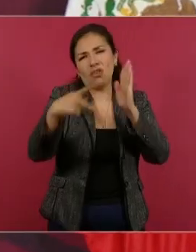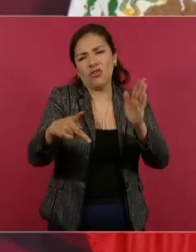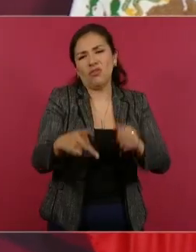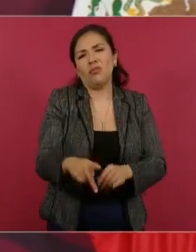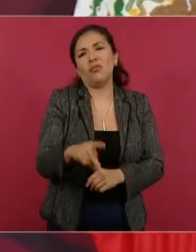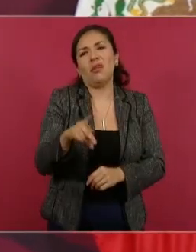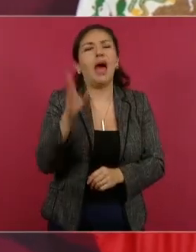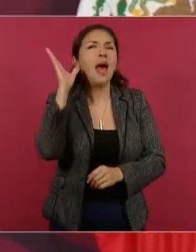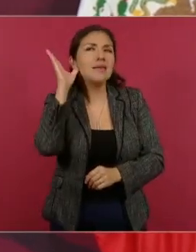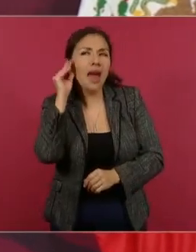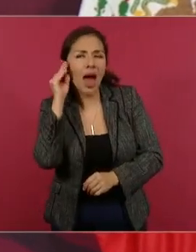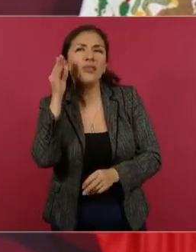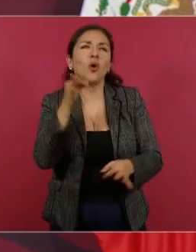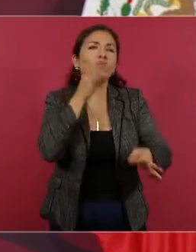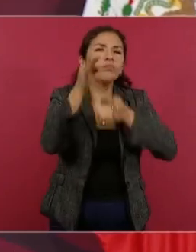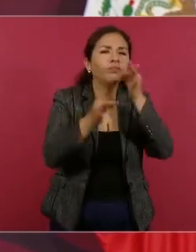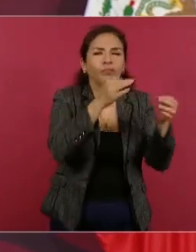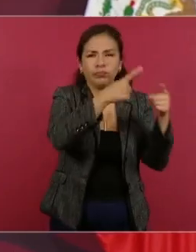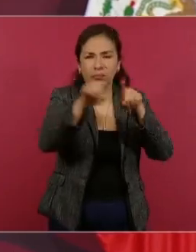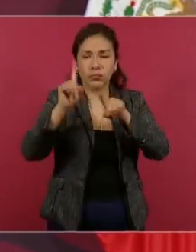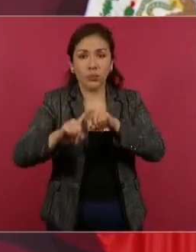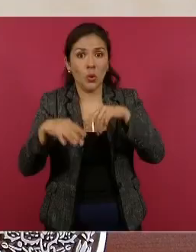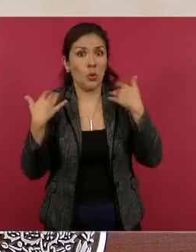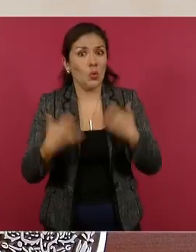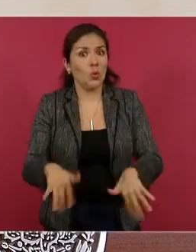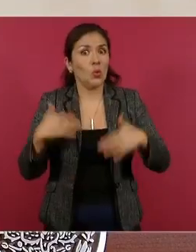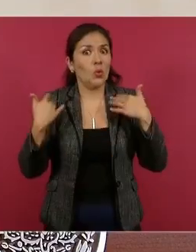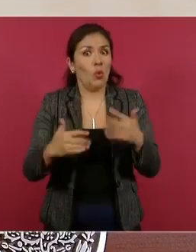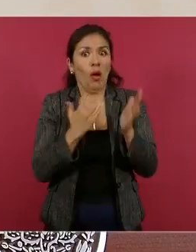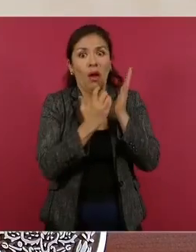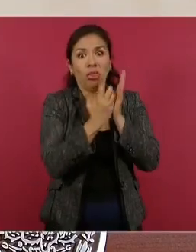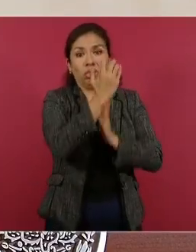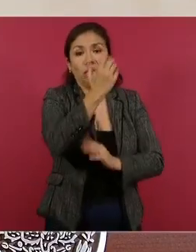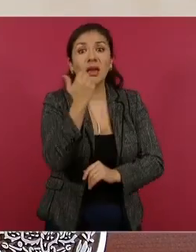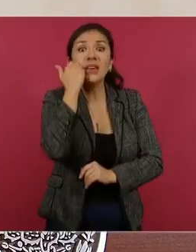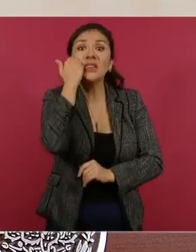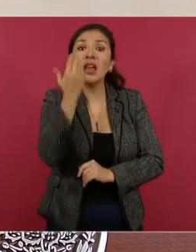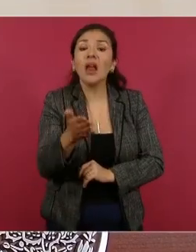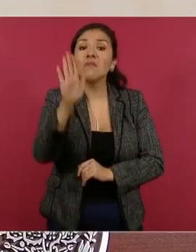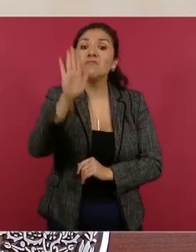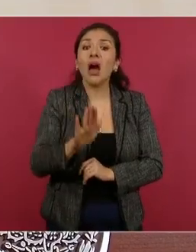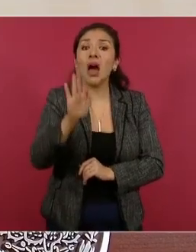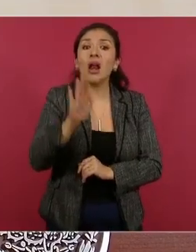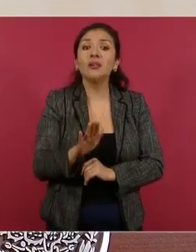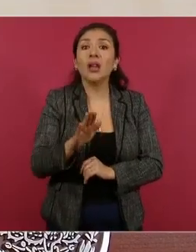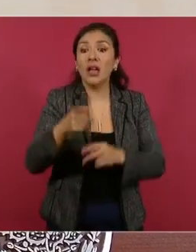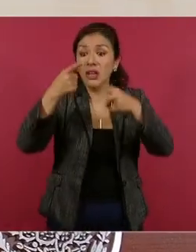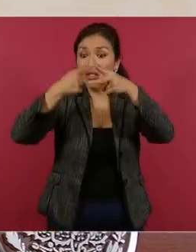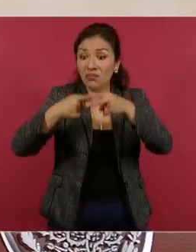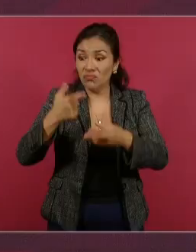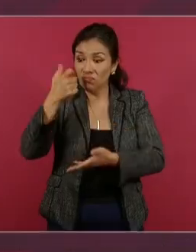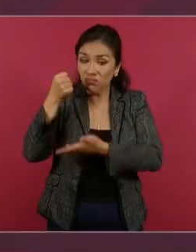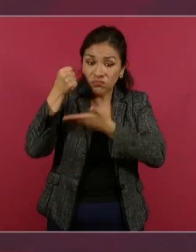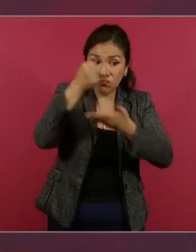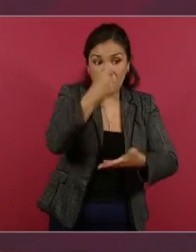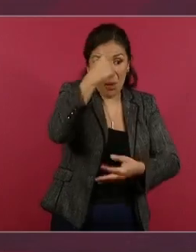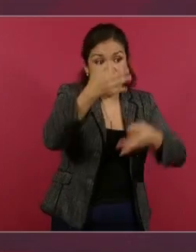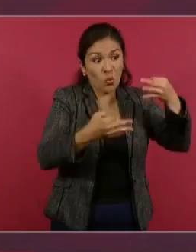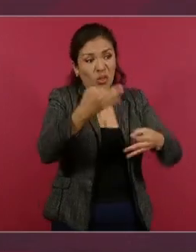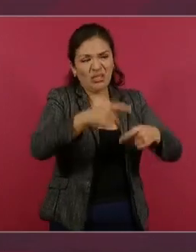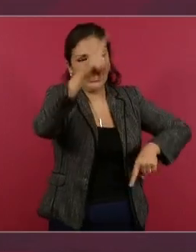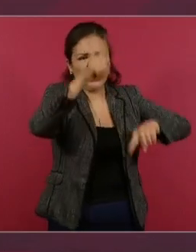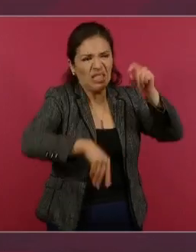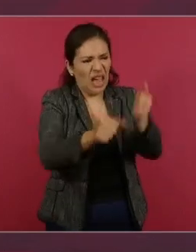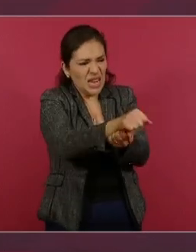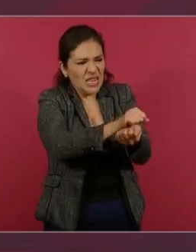periódico, la radio, los comentaristas, qué barbaridad, quieren dejar sin presupuesto al Poder Judicial